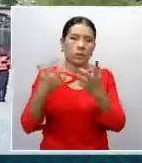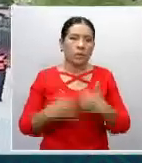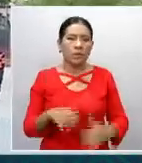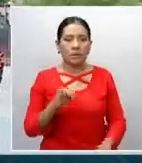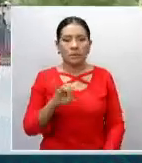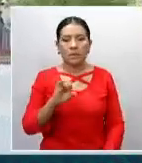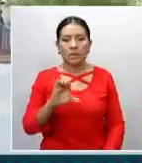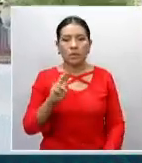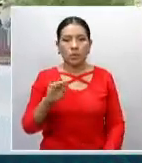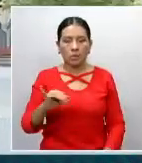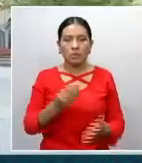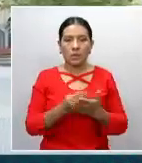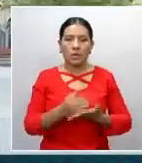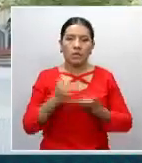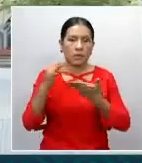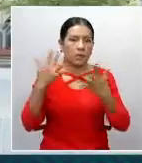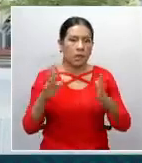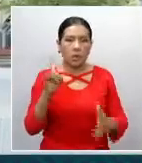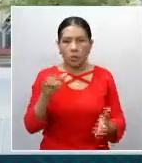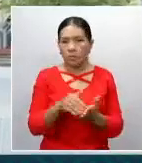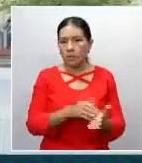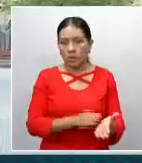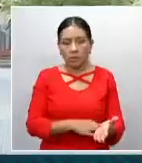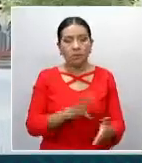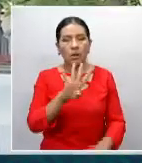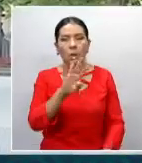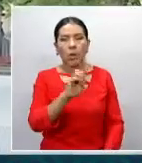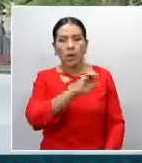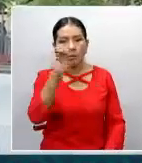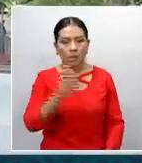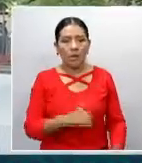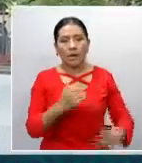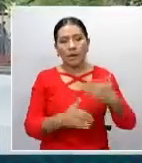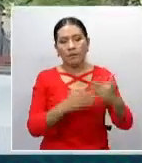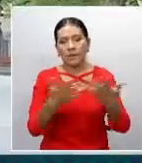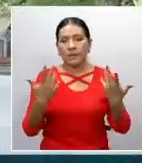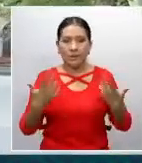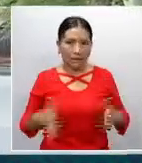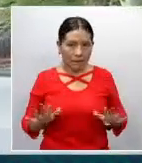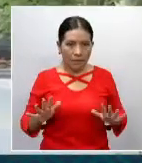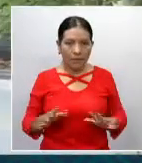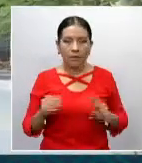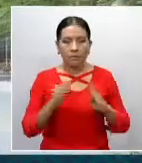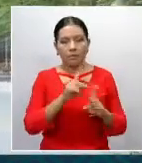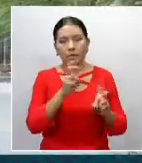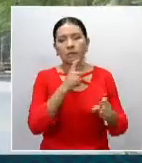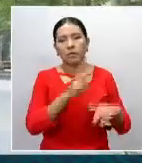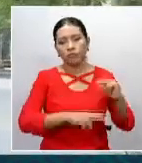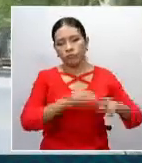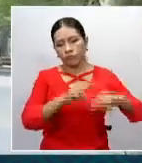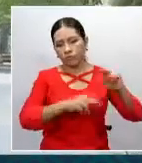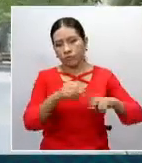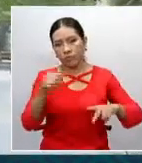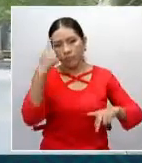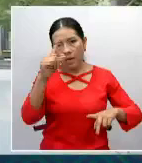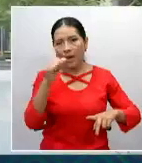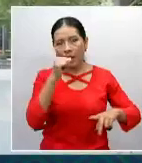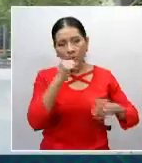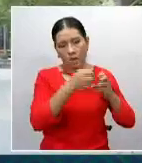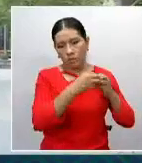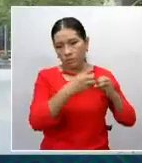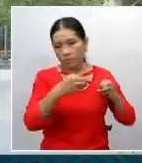más de 1 millón de bolivianos. Está en más del 40% de avance. Esta línea que se está construyendo justamente del tanque 2 de